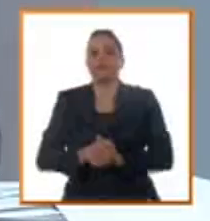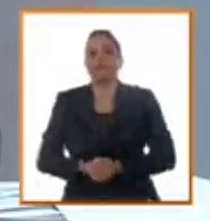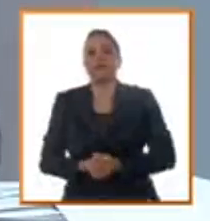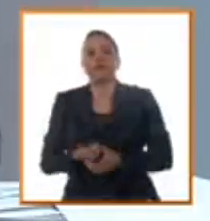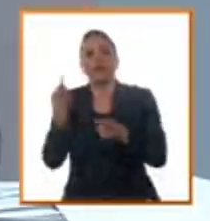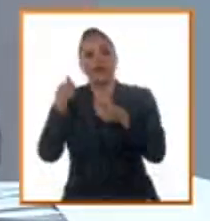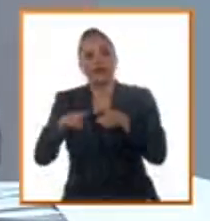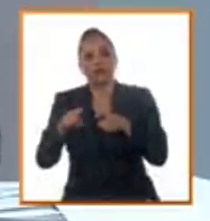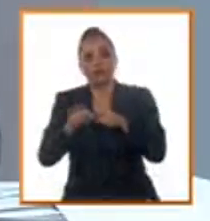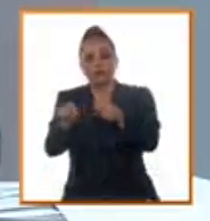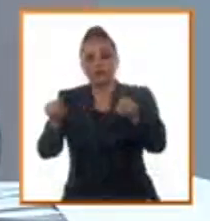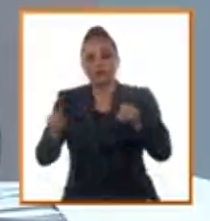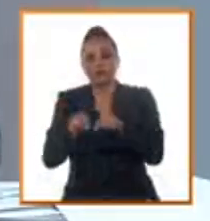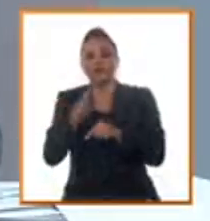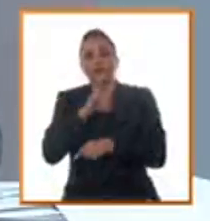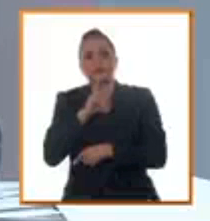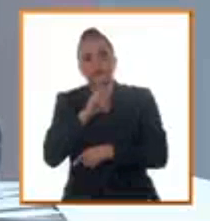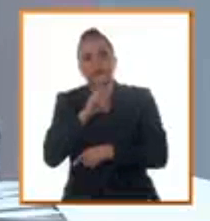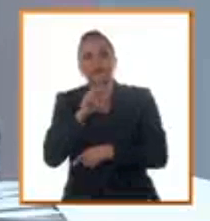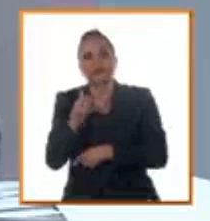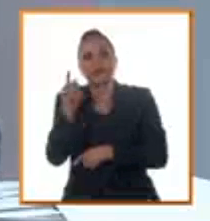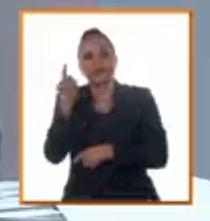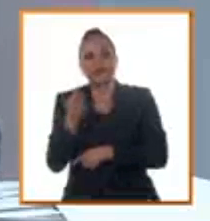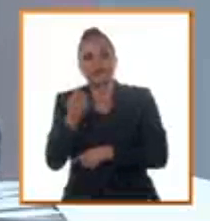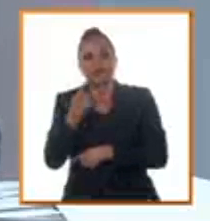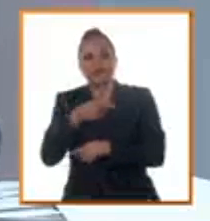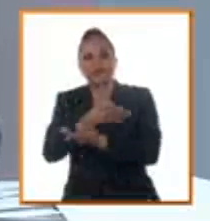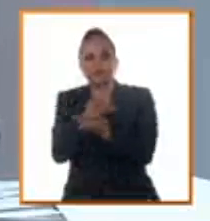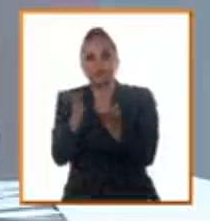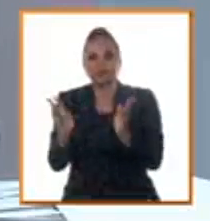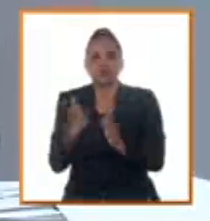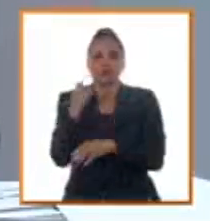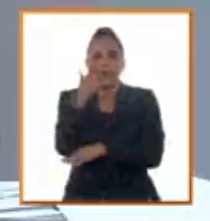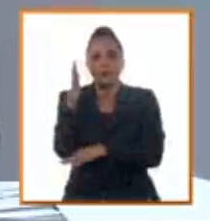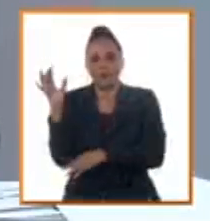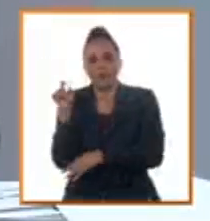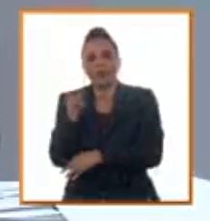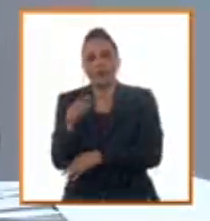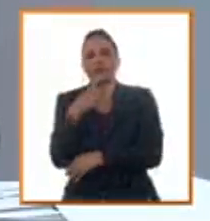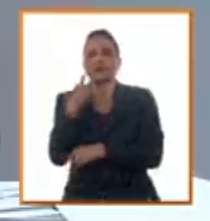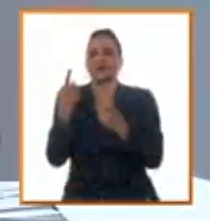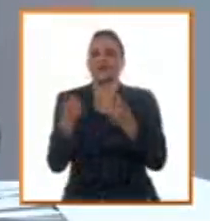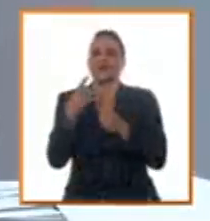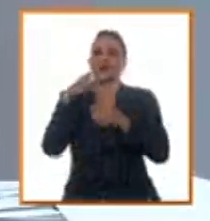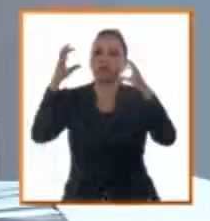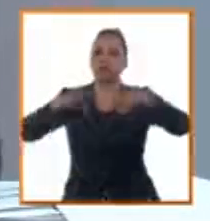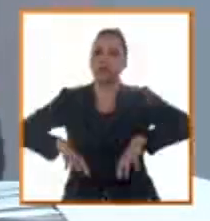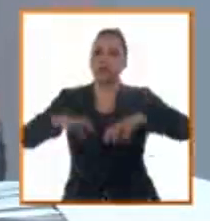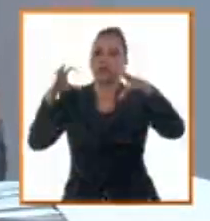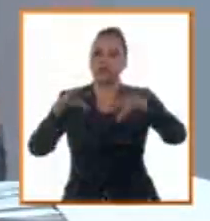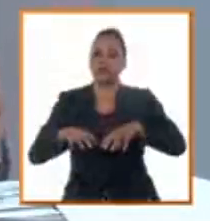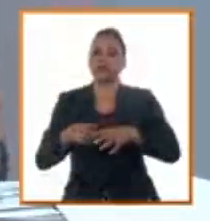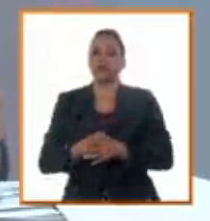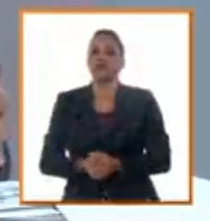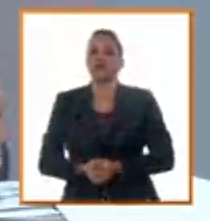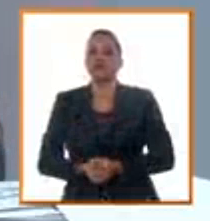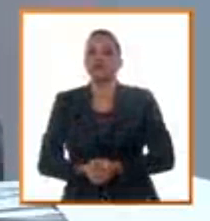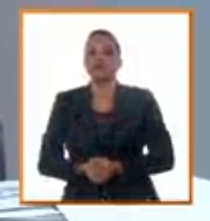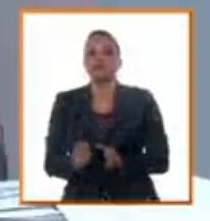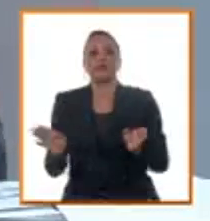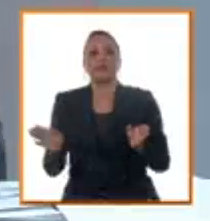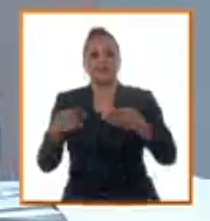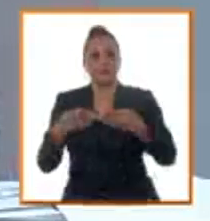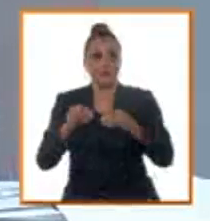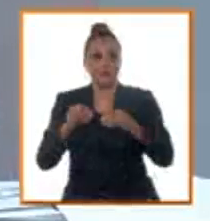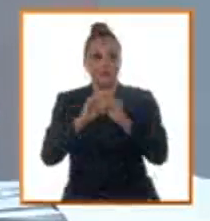aguas superficiales no reguladas que son fuentes de abasto en obras de captación para el abasto humano. Bueno, al cierre de la mañana